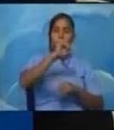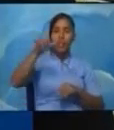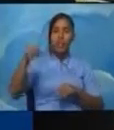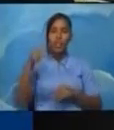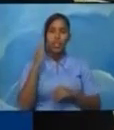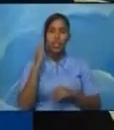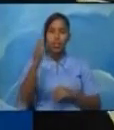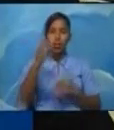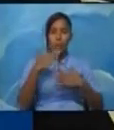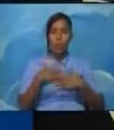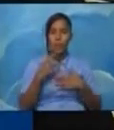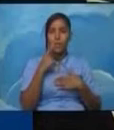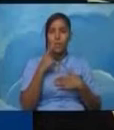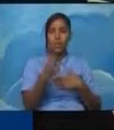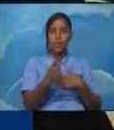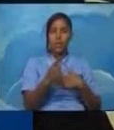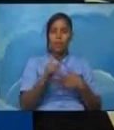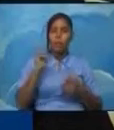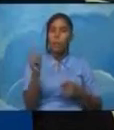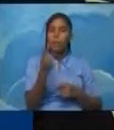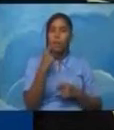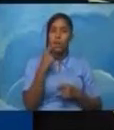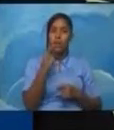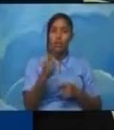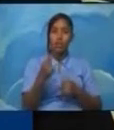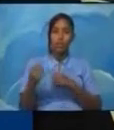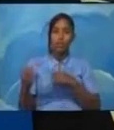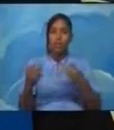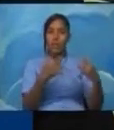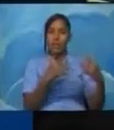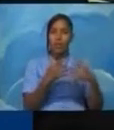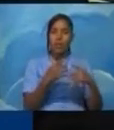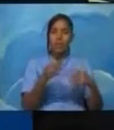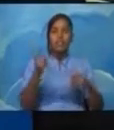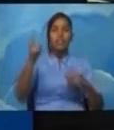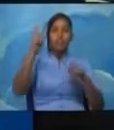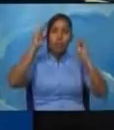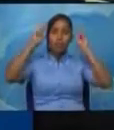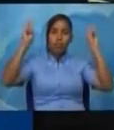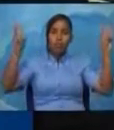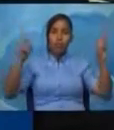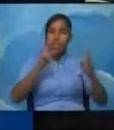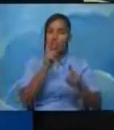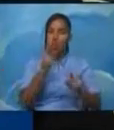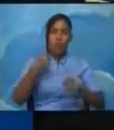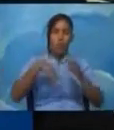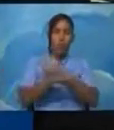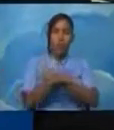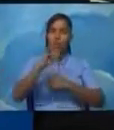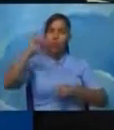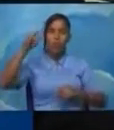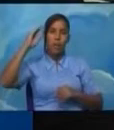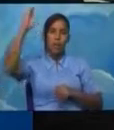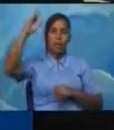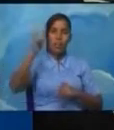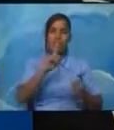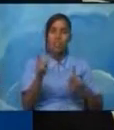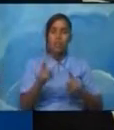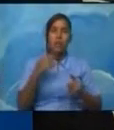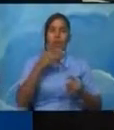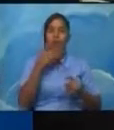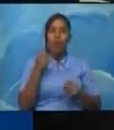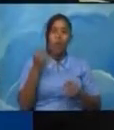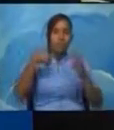dijo, fíjese, primero los mandan a pelear, el Señor los motiva a traer a Moisés y dice, no vamos, son muy grandes, vamos a pedrear a